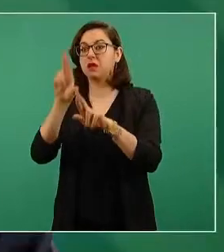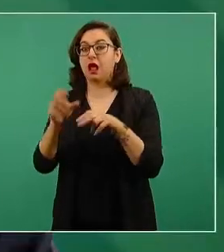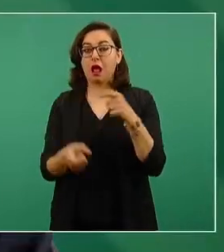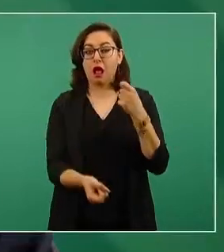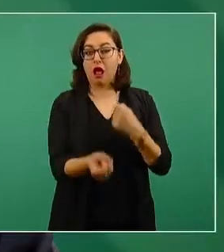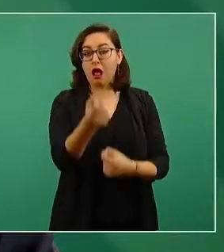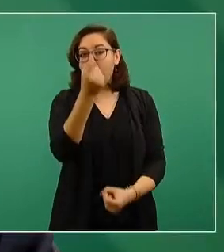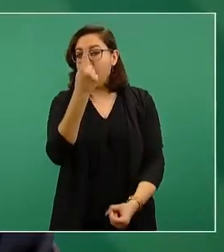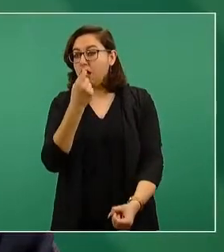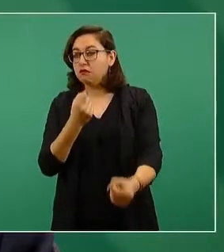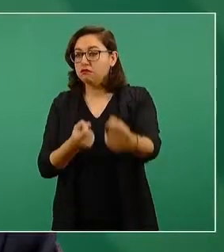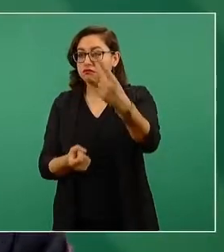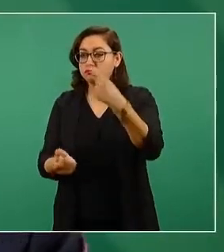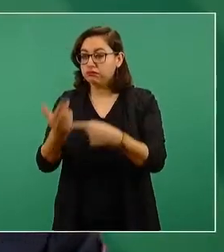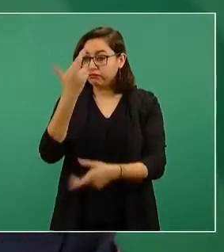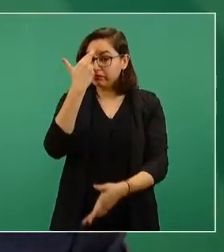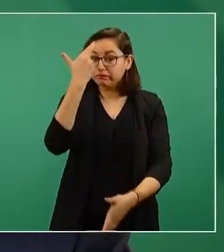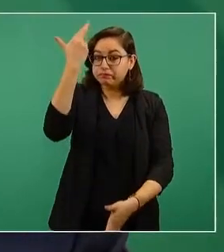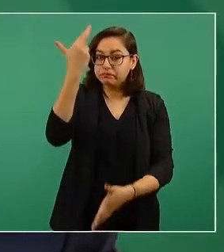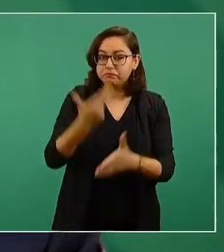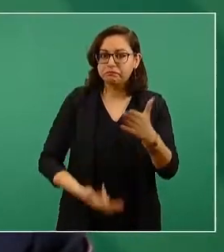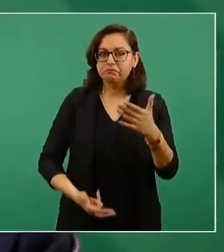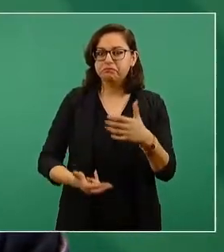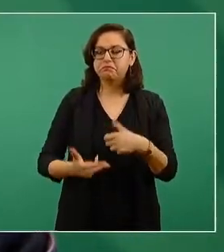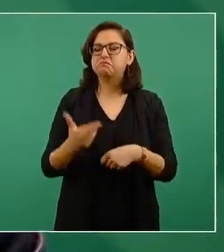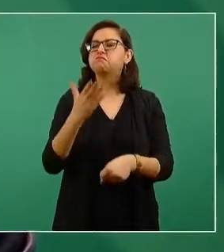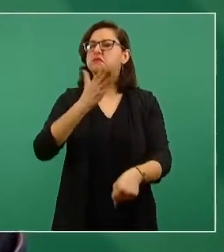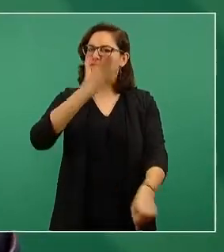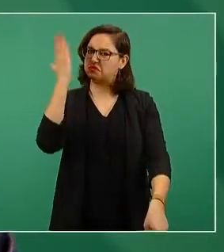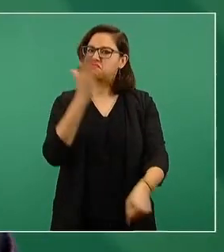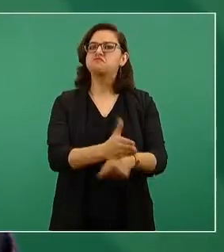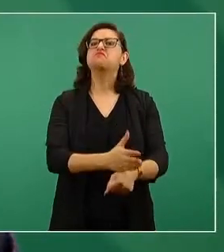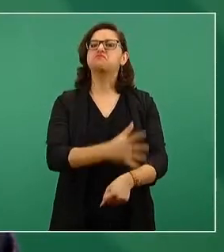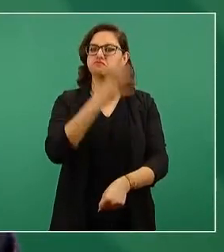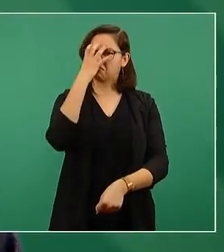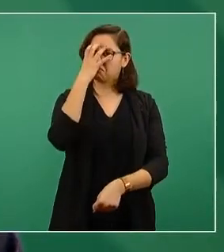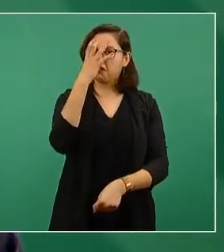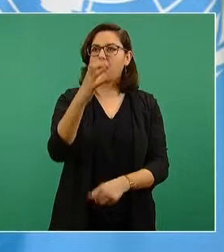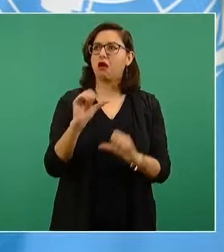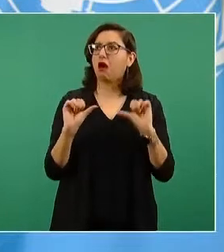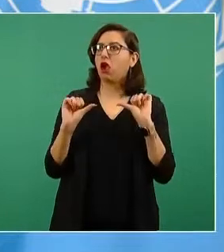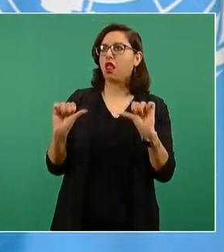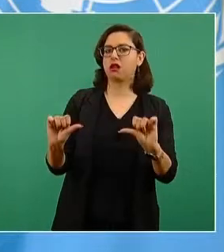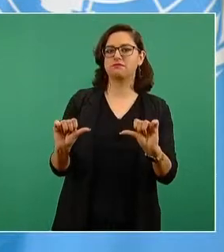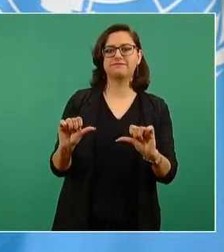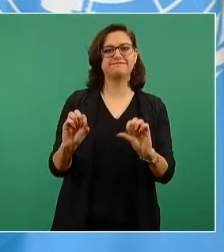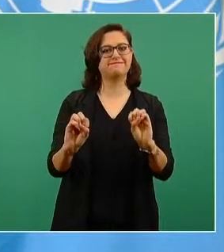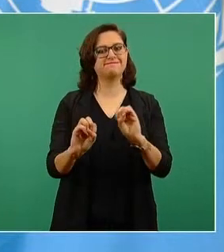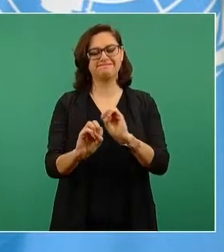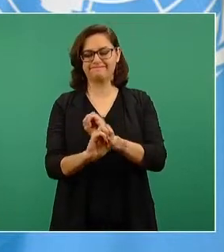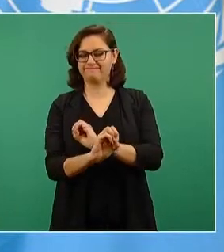impunidad. Se castiga siempre a los responsables.